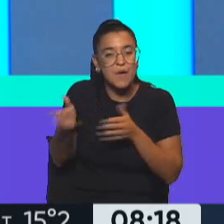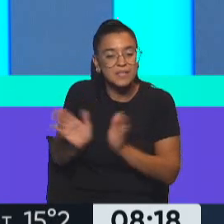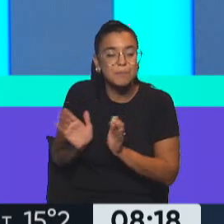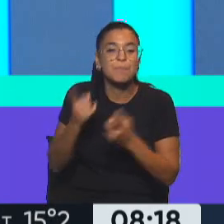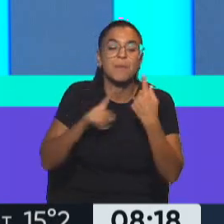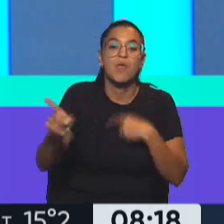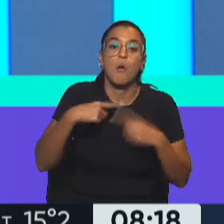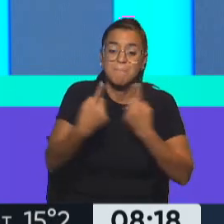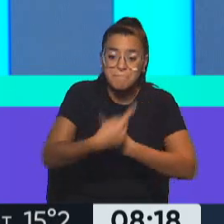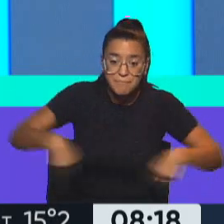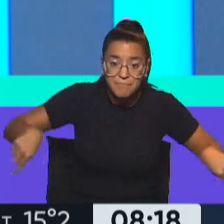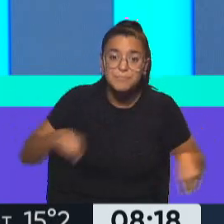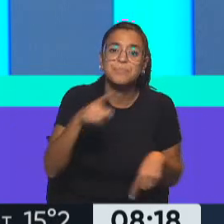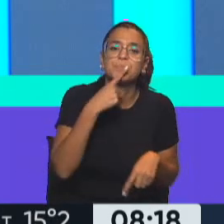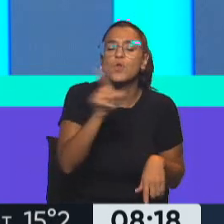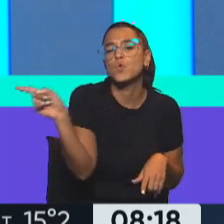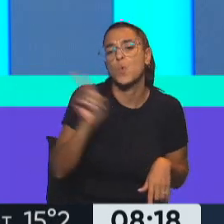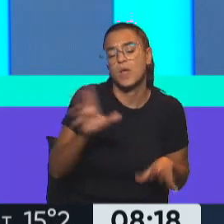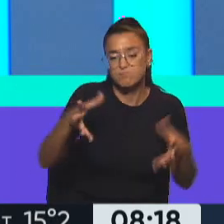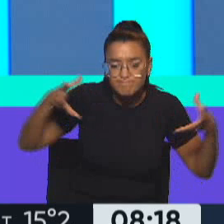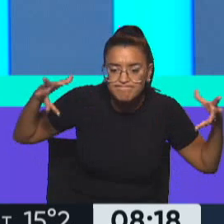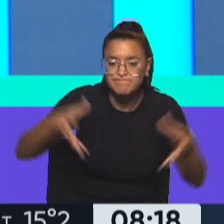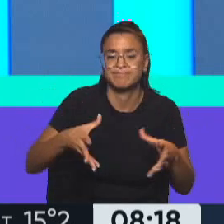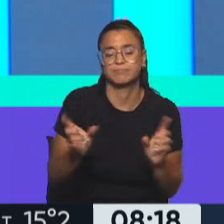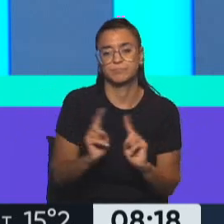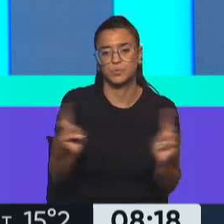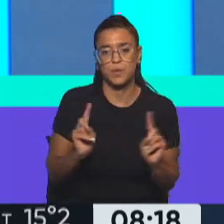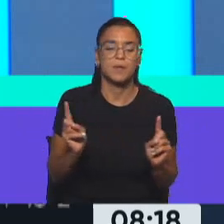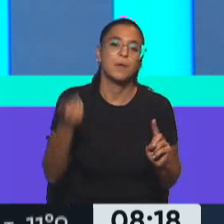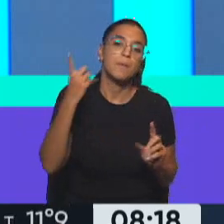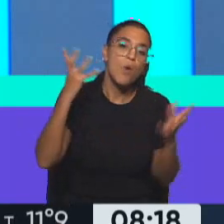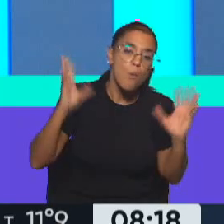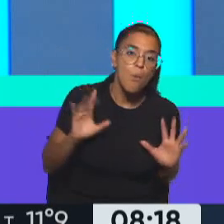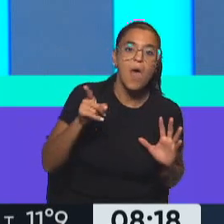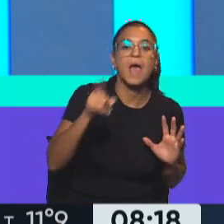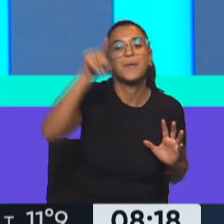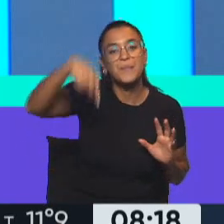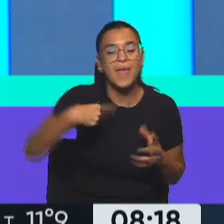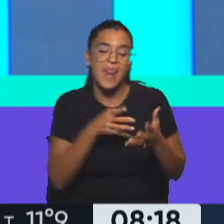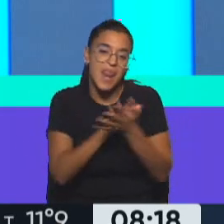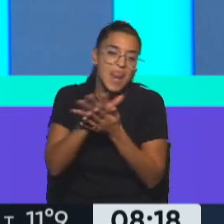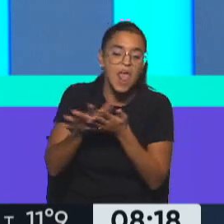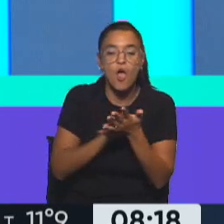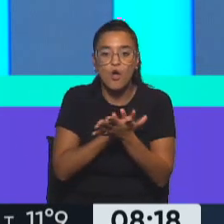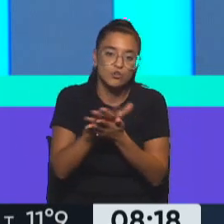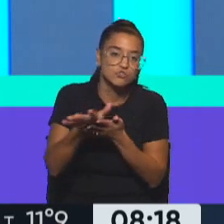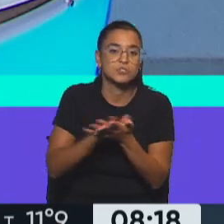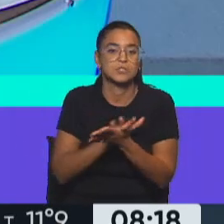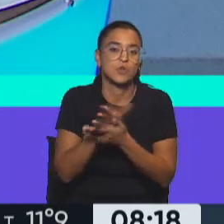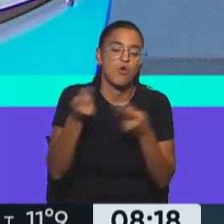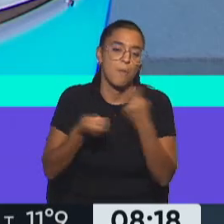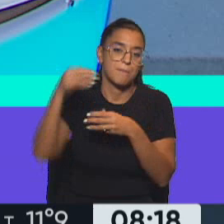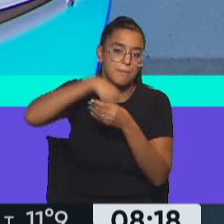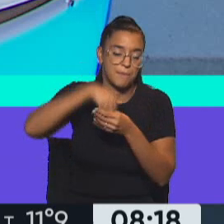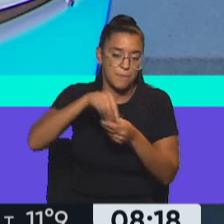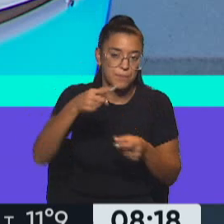el sector de materias primas no es un sector que está tan concentrado, pero bueno, ahí entran las negociaciones, ¿no?, de comercio interior.